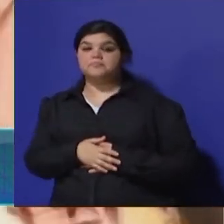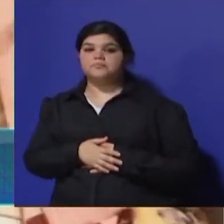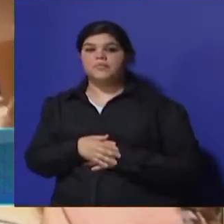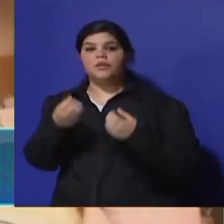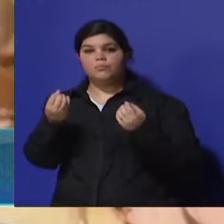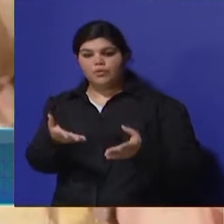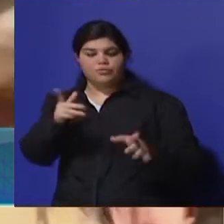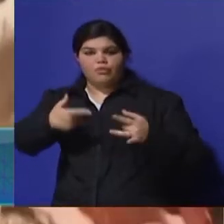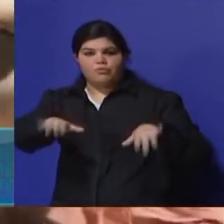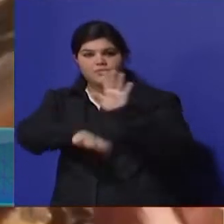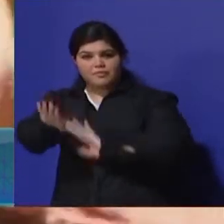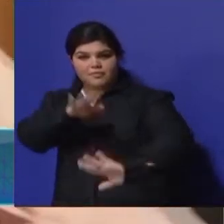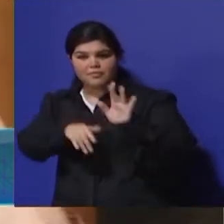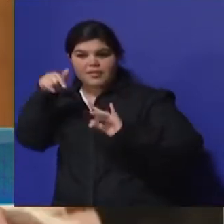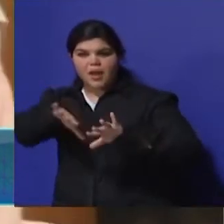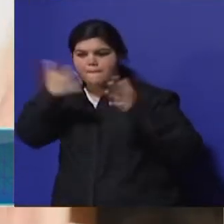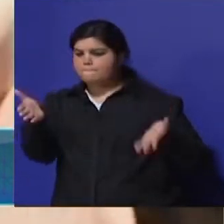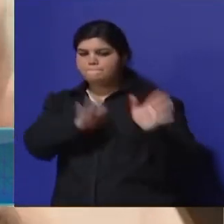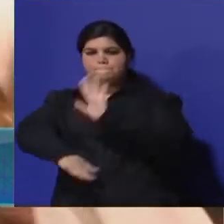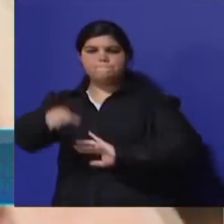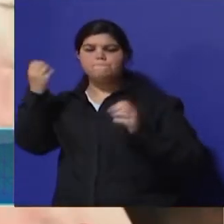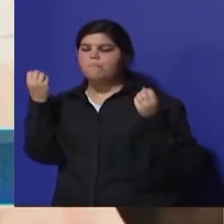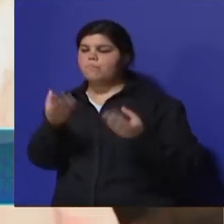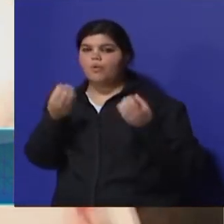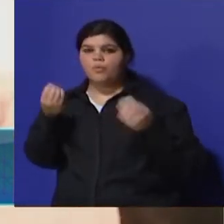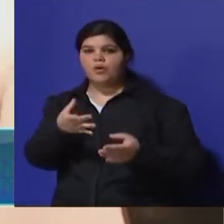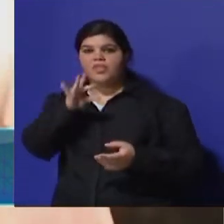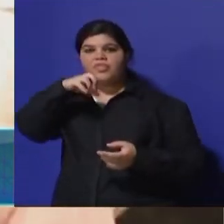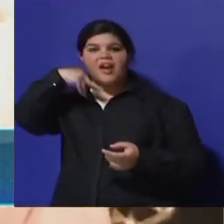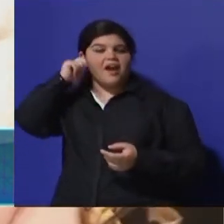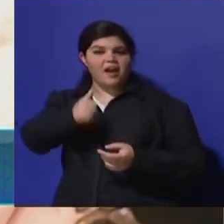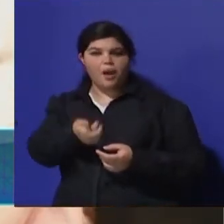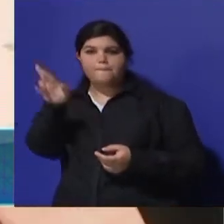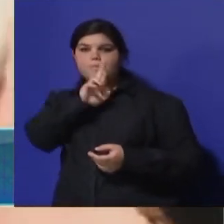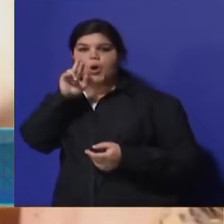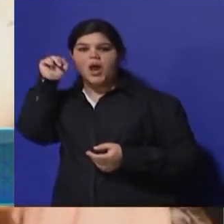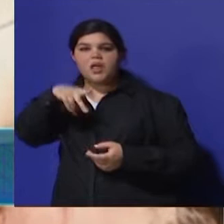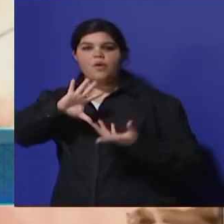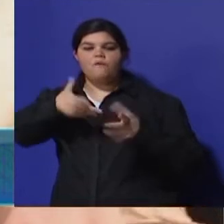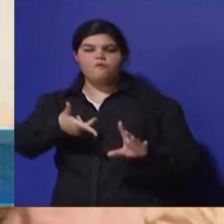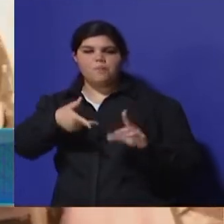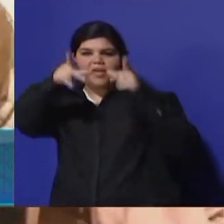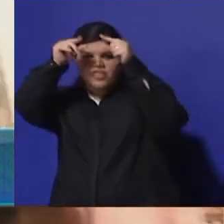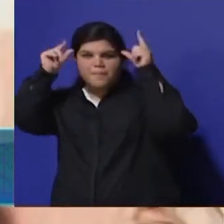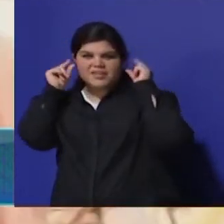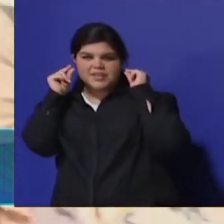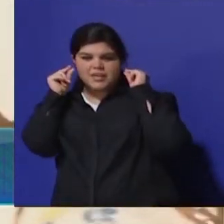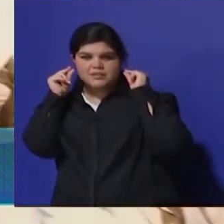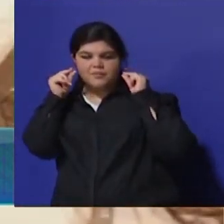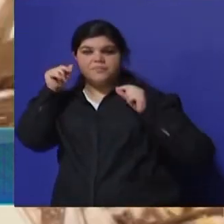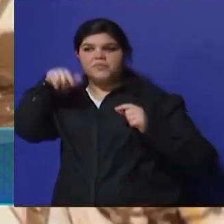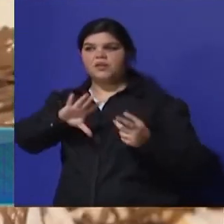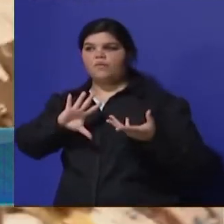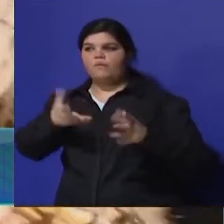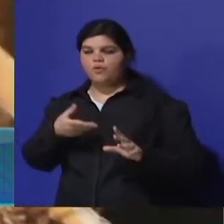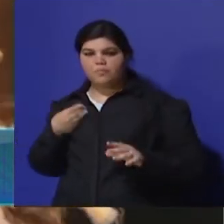lo vemos en pantalla, desde una apuesta impresionante. Julieta Daga se pone al hombro una especie de princesa villera, ¿sí? Ahí está como